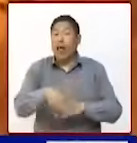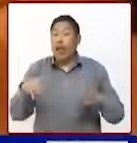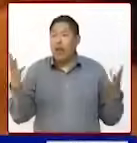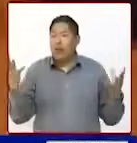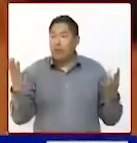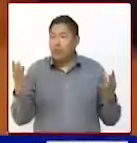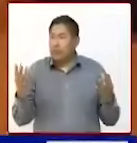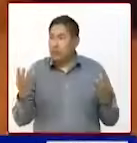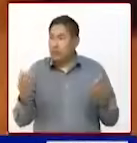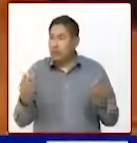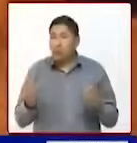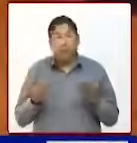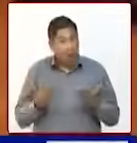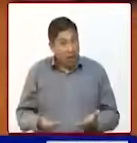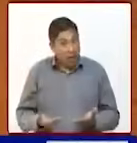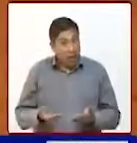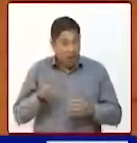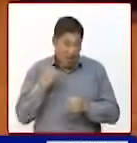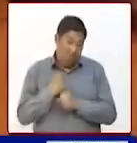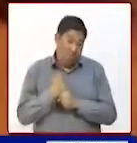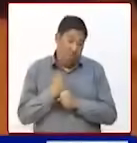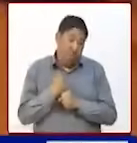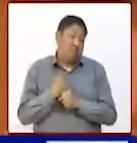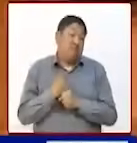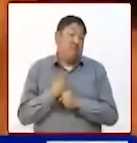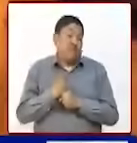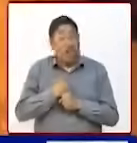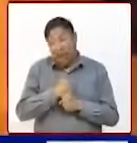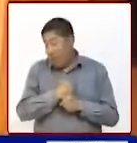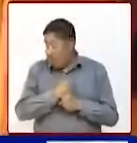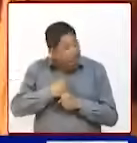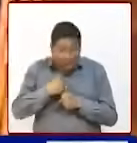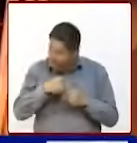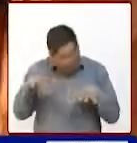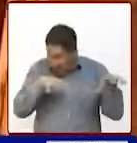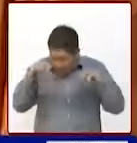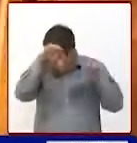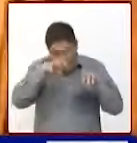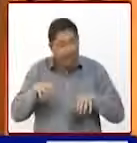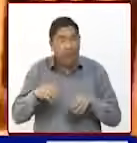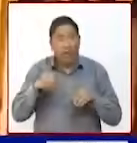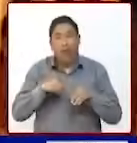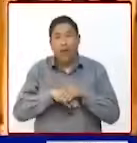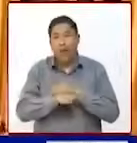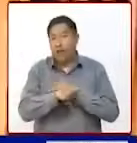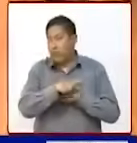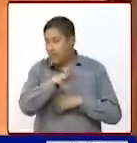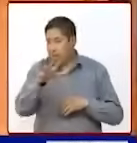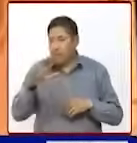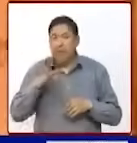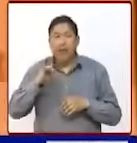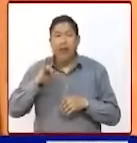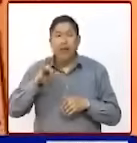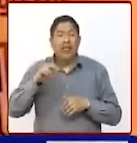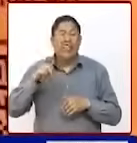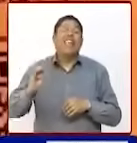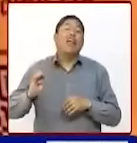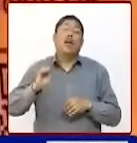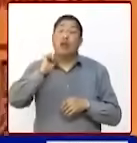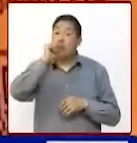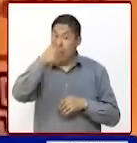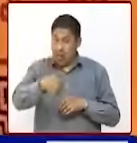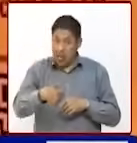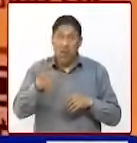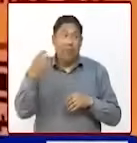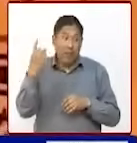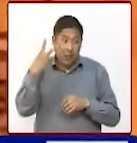más silencio, y acá adentro están realizando un trabajo arduo. Es un trabajo muy arduo que están realizando al interior del INE y que nosotros mañana